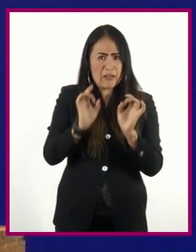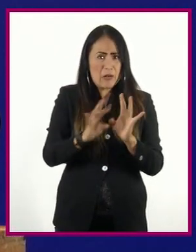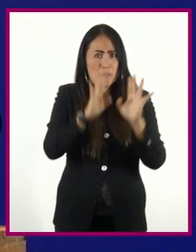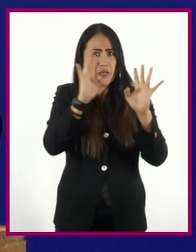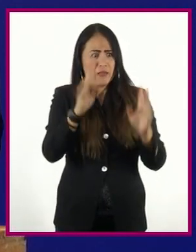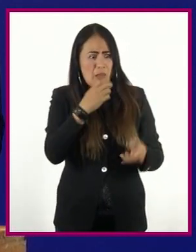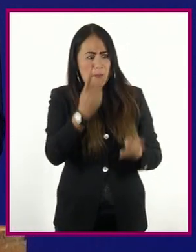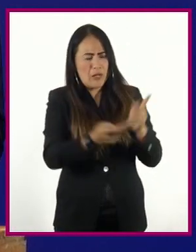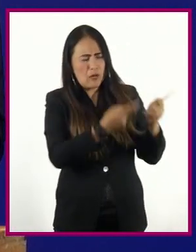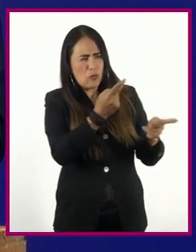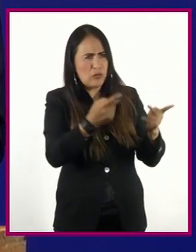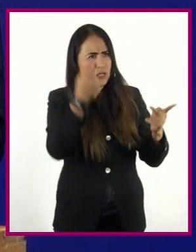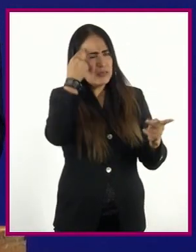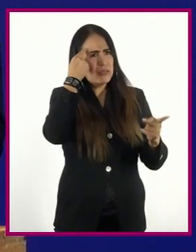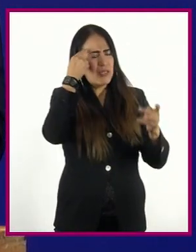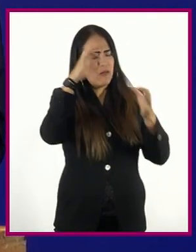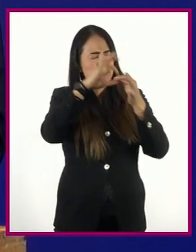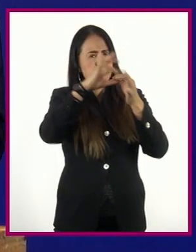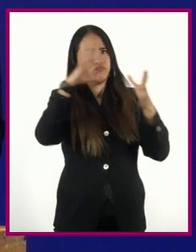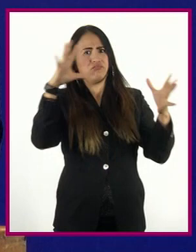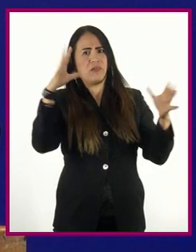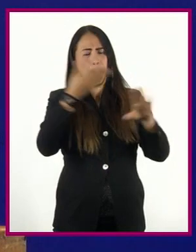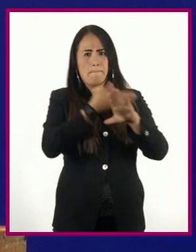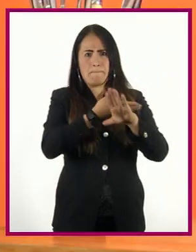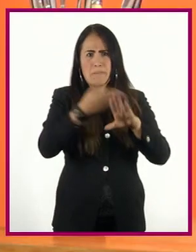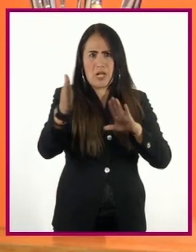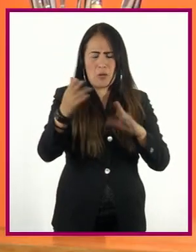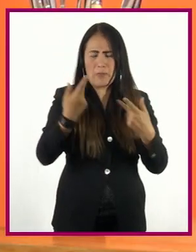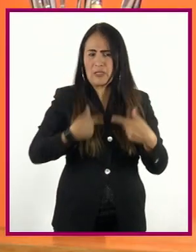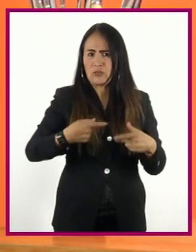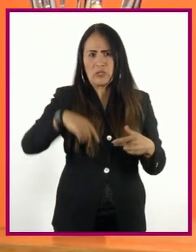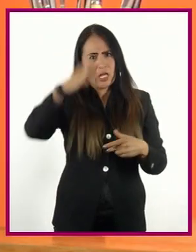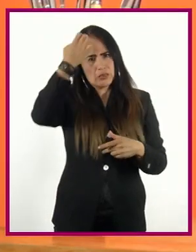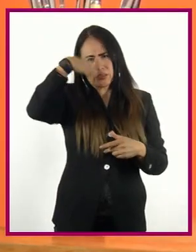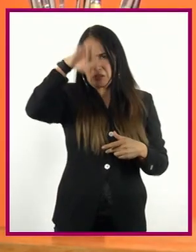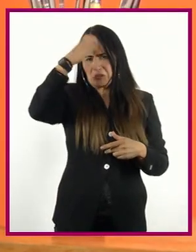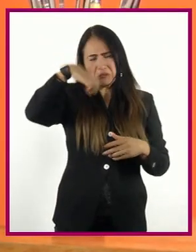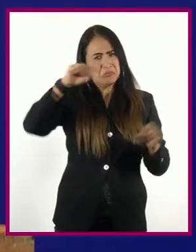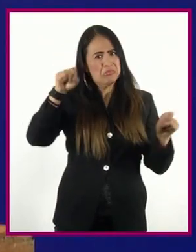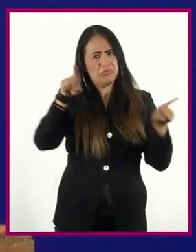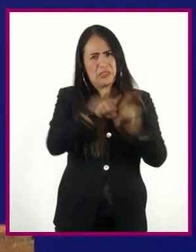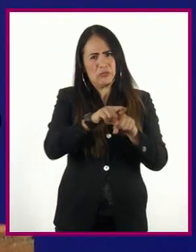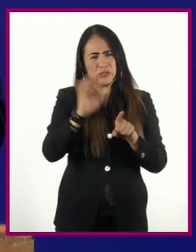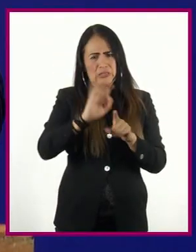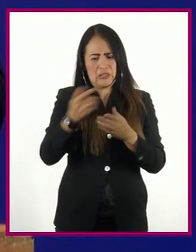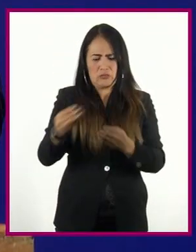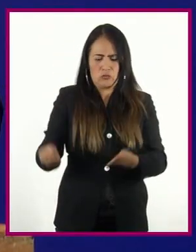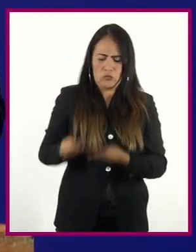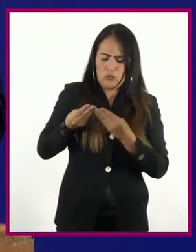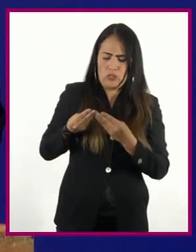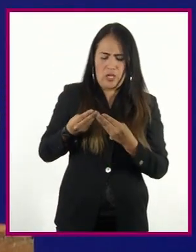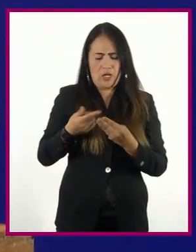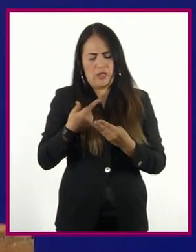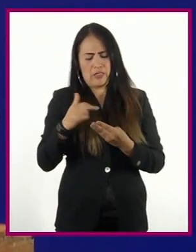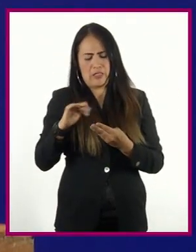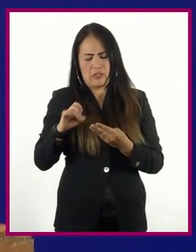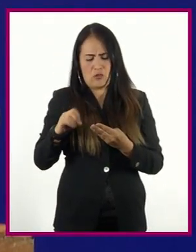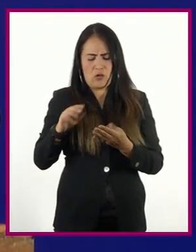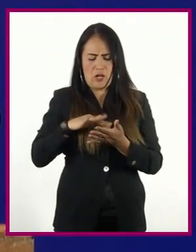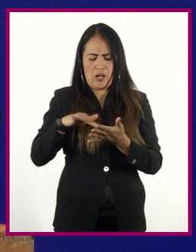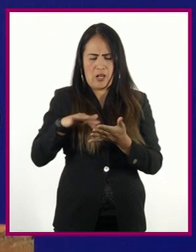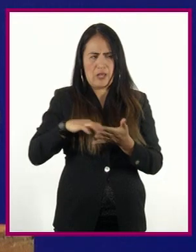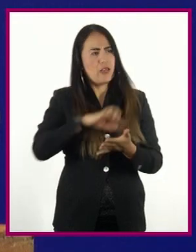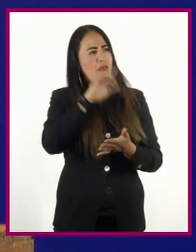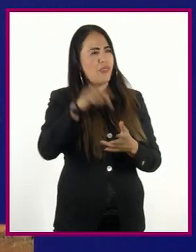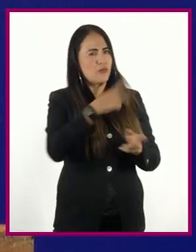blanco, que es algo que le pasa hasta a los más expertos, siempre pueden recurrir a su guión, leer lo que tengan